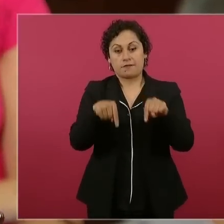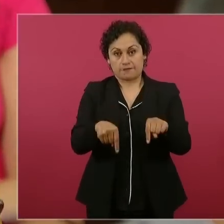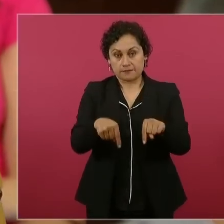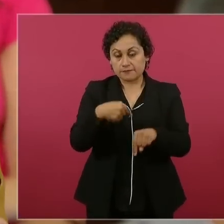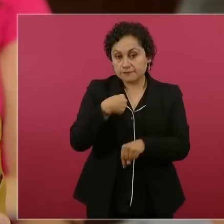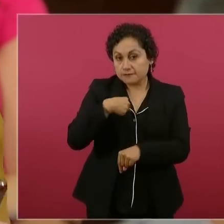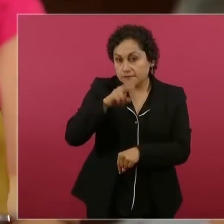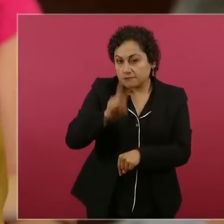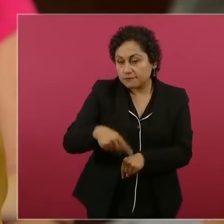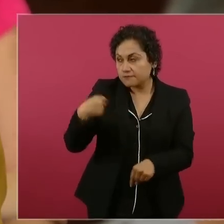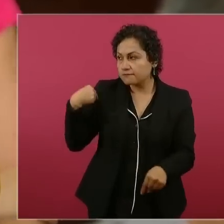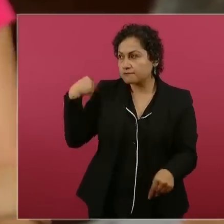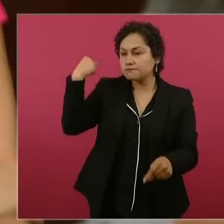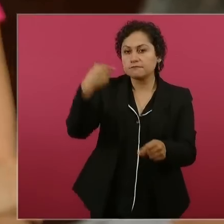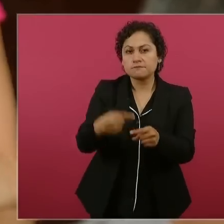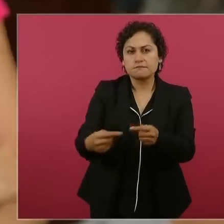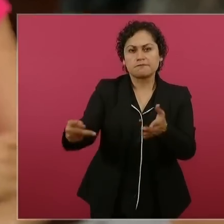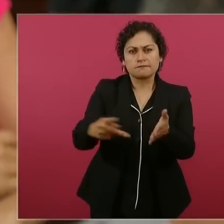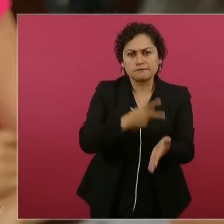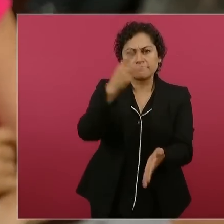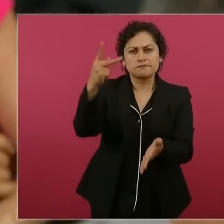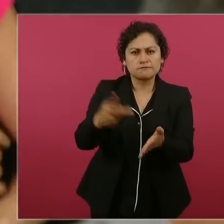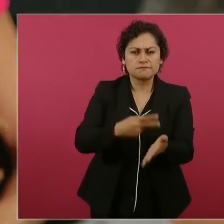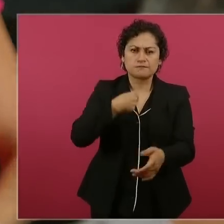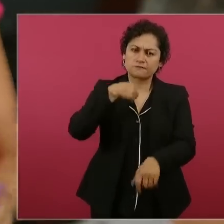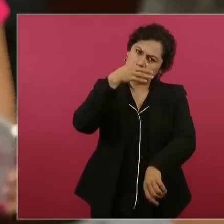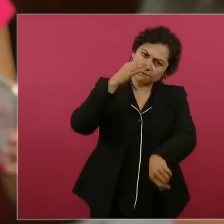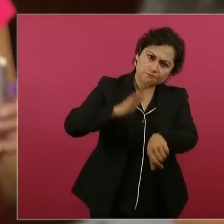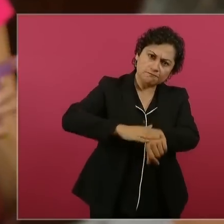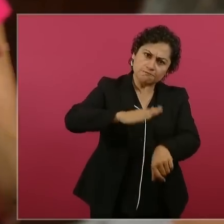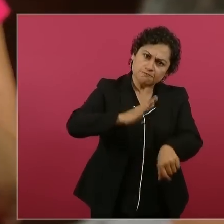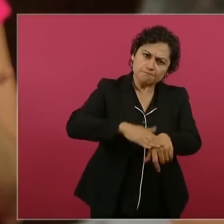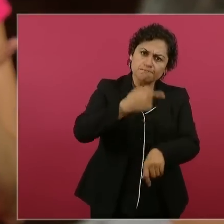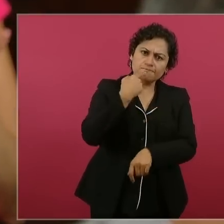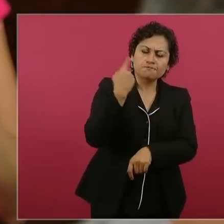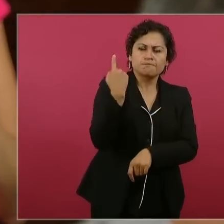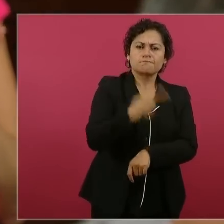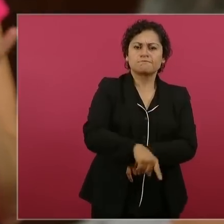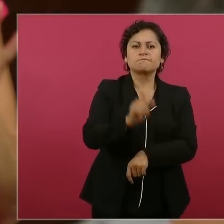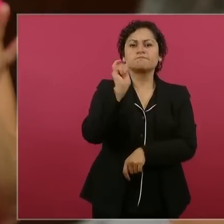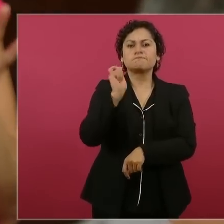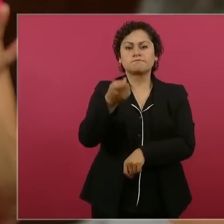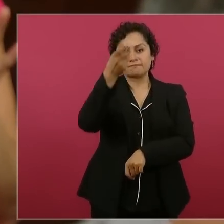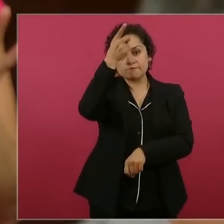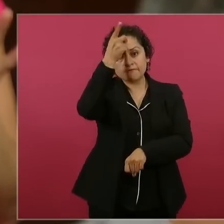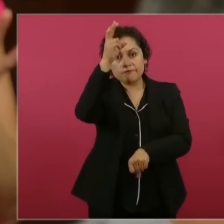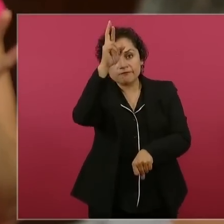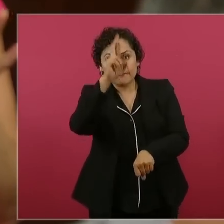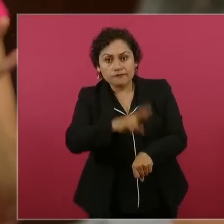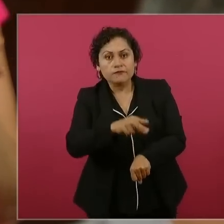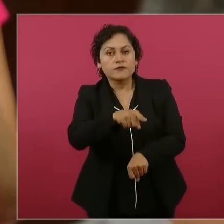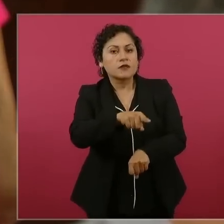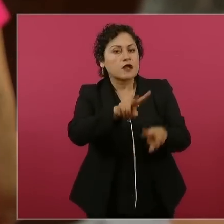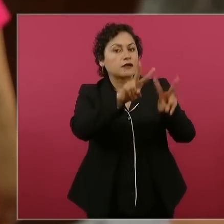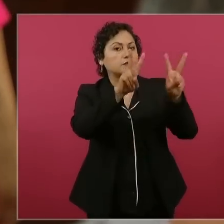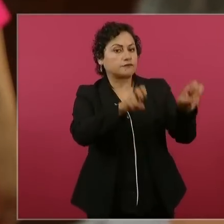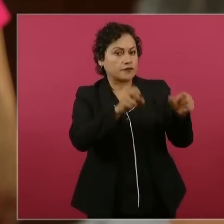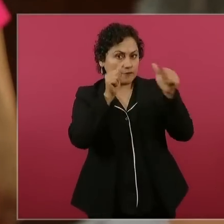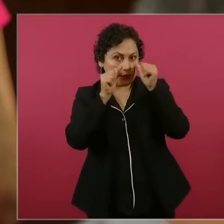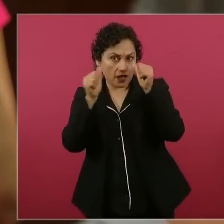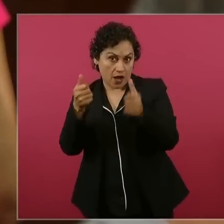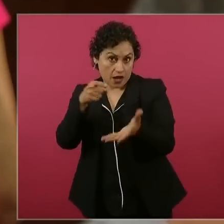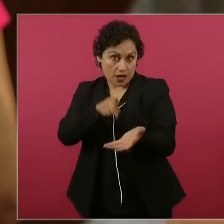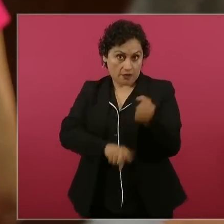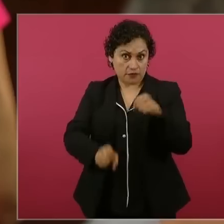varias ocasiones yo he denunciado que la Dirección de Medicina Tradicional y Desarrollo Intercultural de la Secretaría